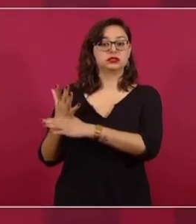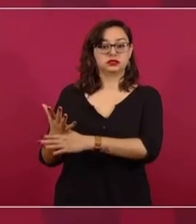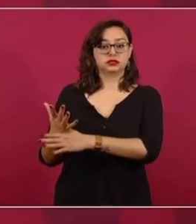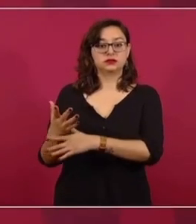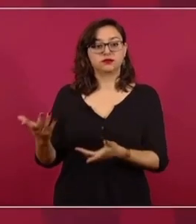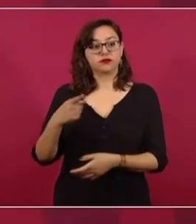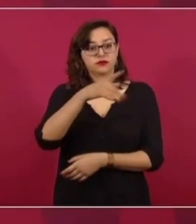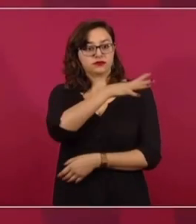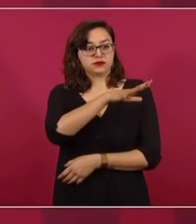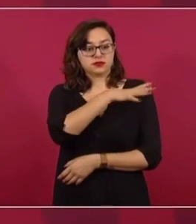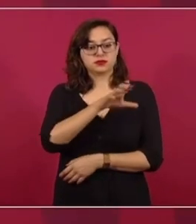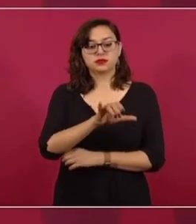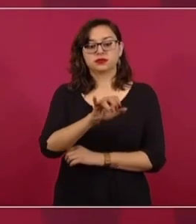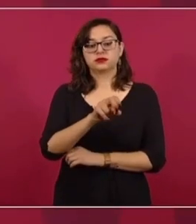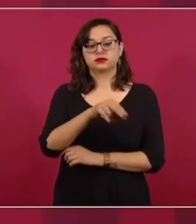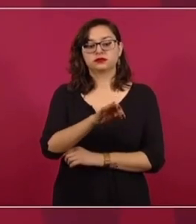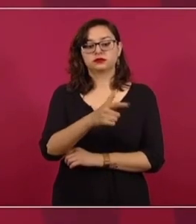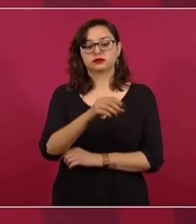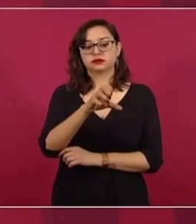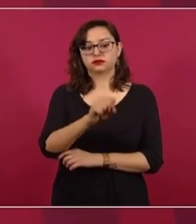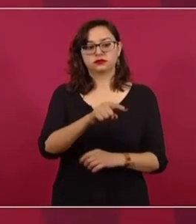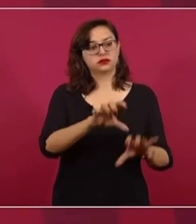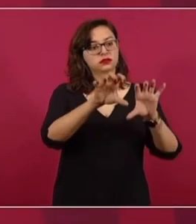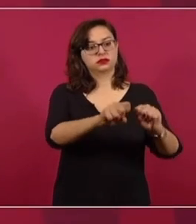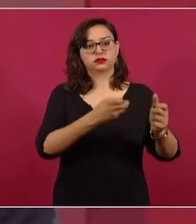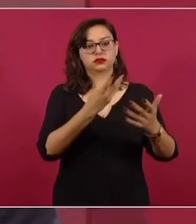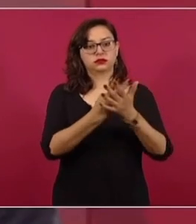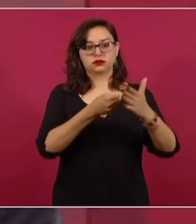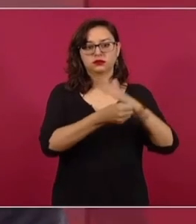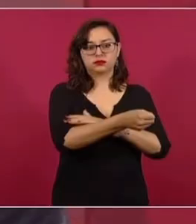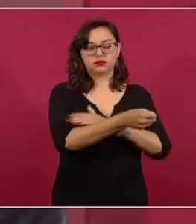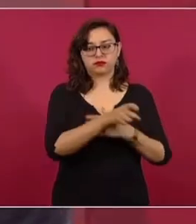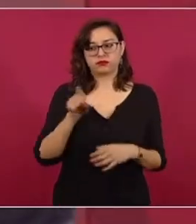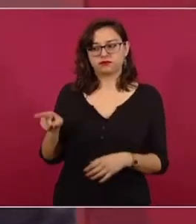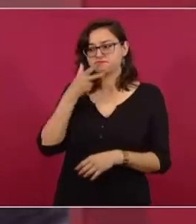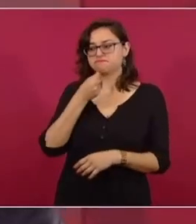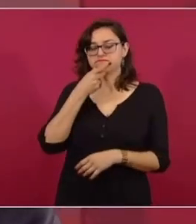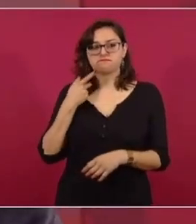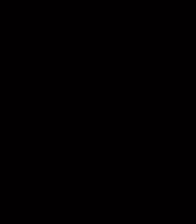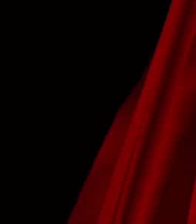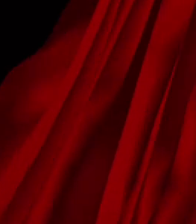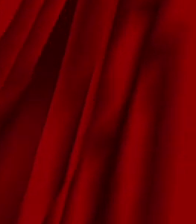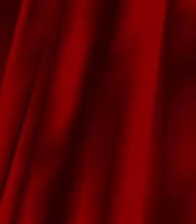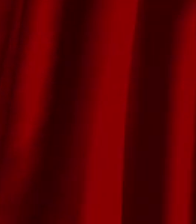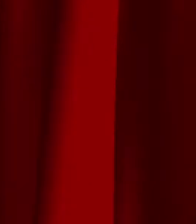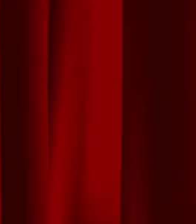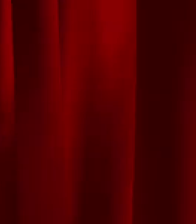del general Cienfuegos y sostiene de que fueron agentes de abajo y que ellos no sabían.